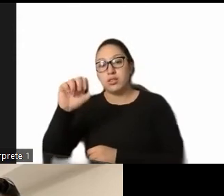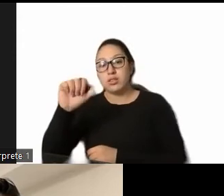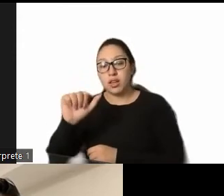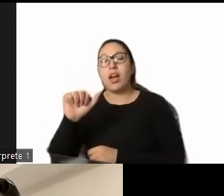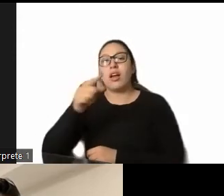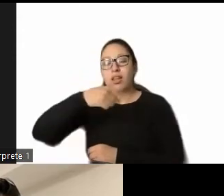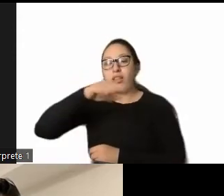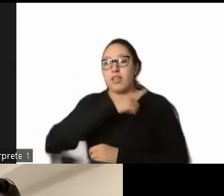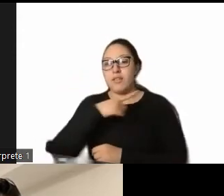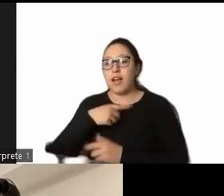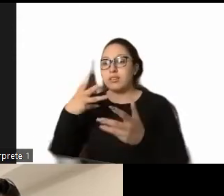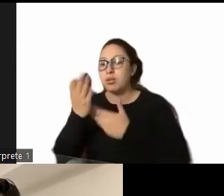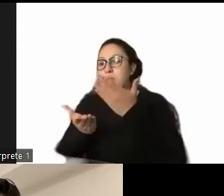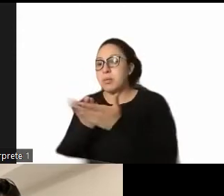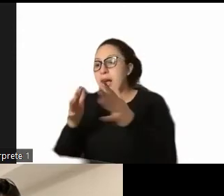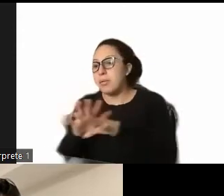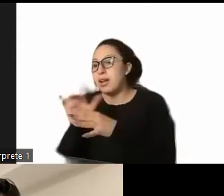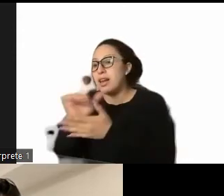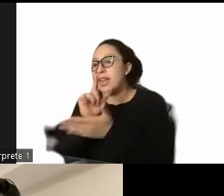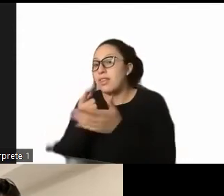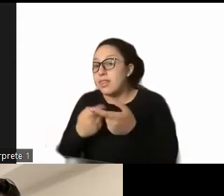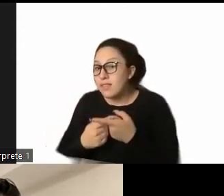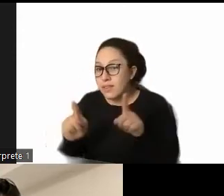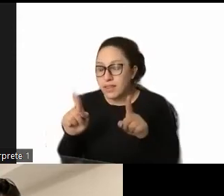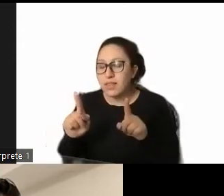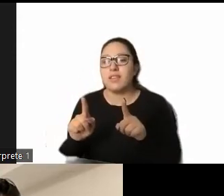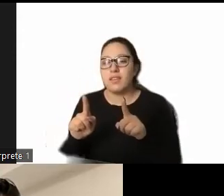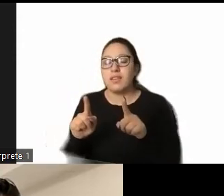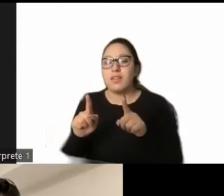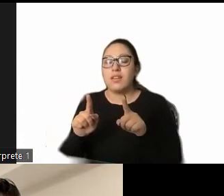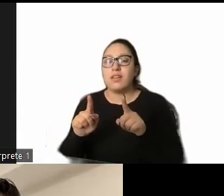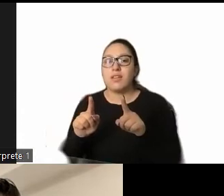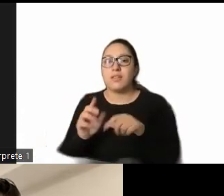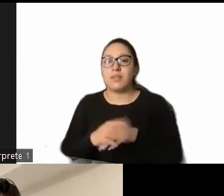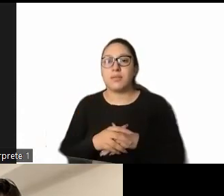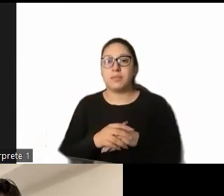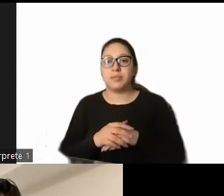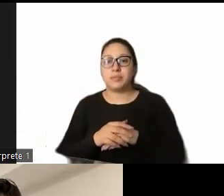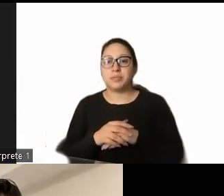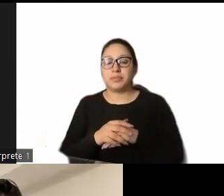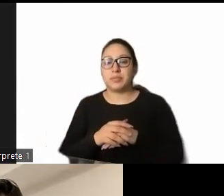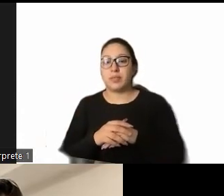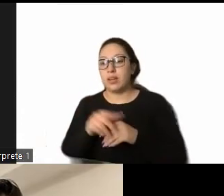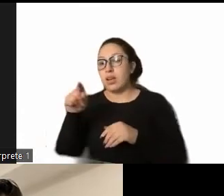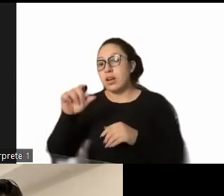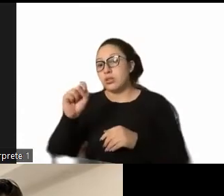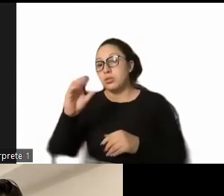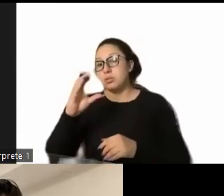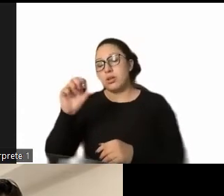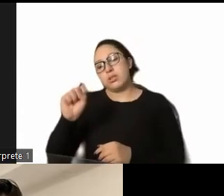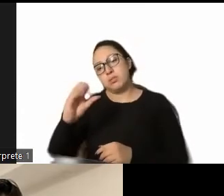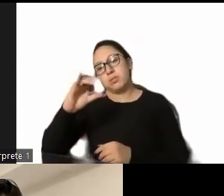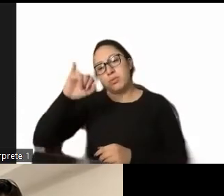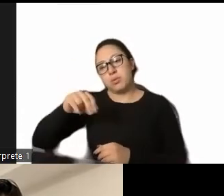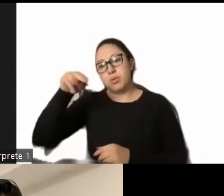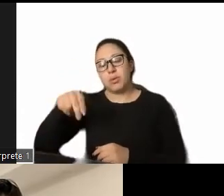distinta. Entonces, lo que hace el dictamen, contrario a lo que estoy diciendo, es decir, es que como la Corte invalidó esta disposición, ya no se